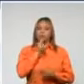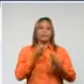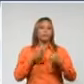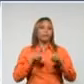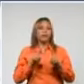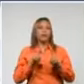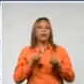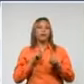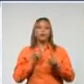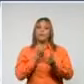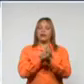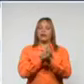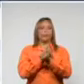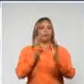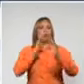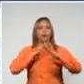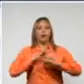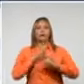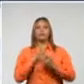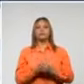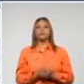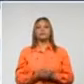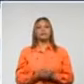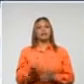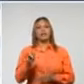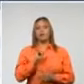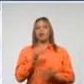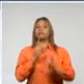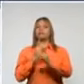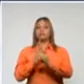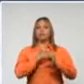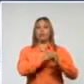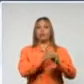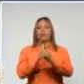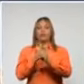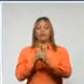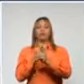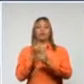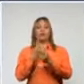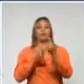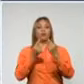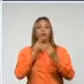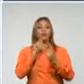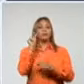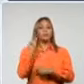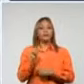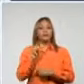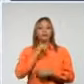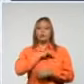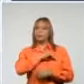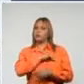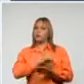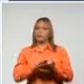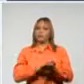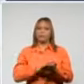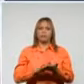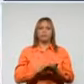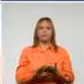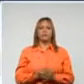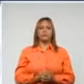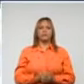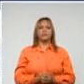sin riesgo, y van también contactos, muchos de ellos, de forma asintomática. Con